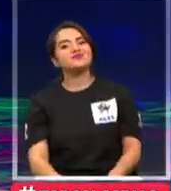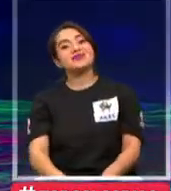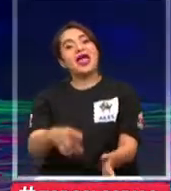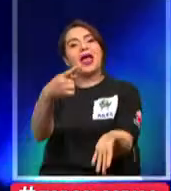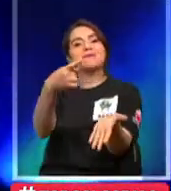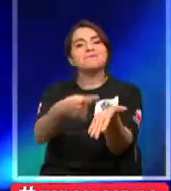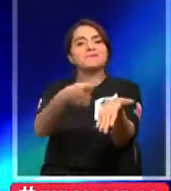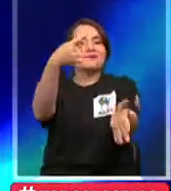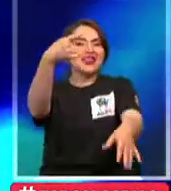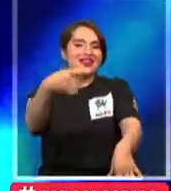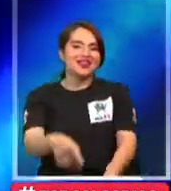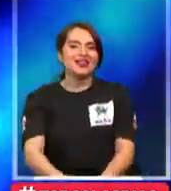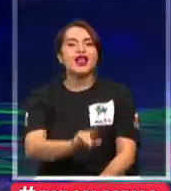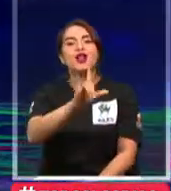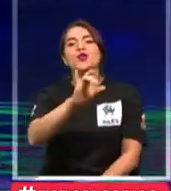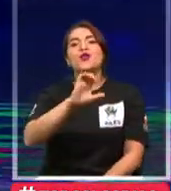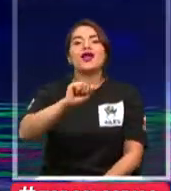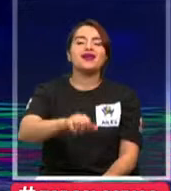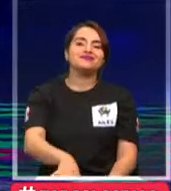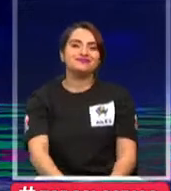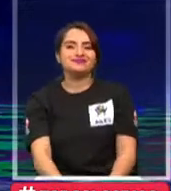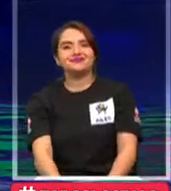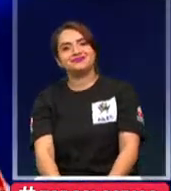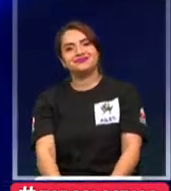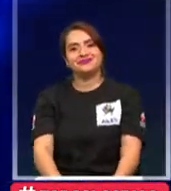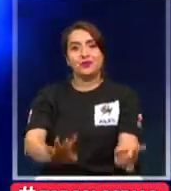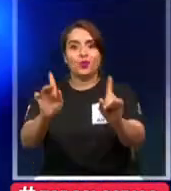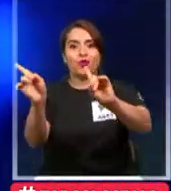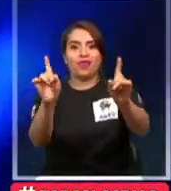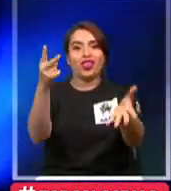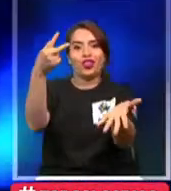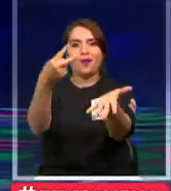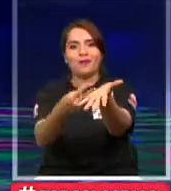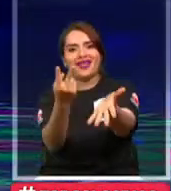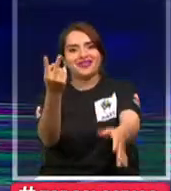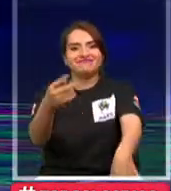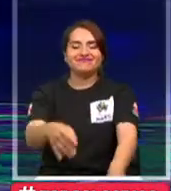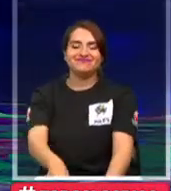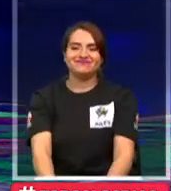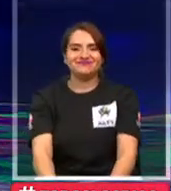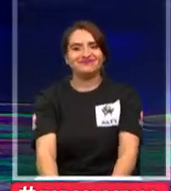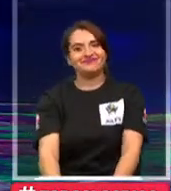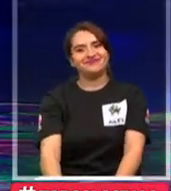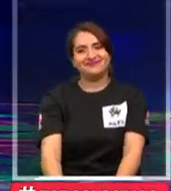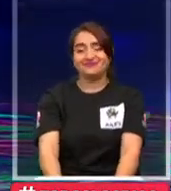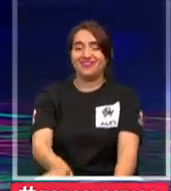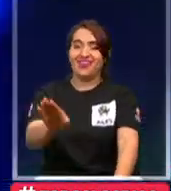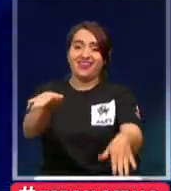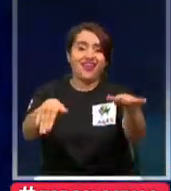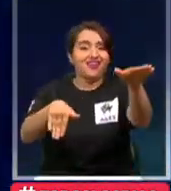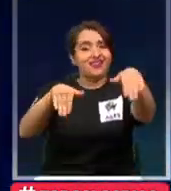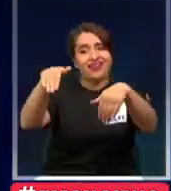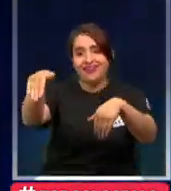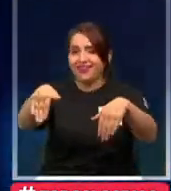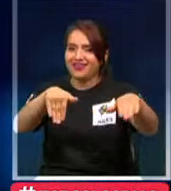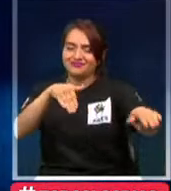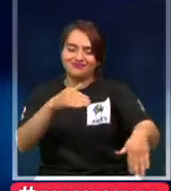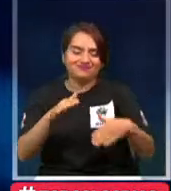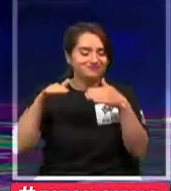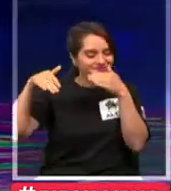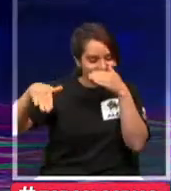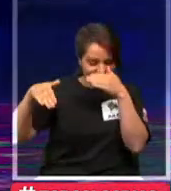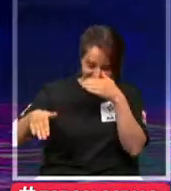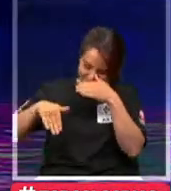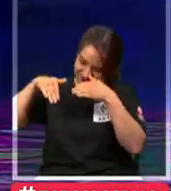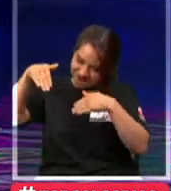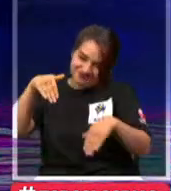mil, la plumilla con mil. Ey, ey, ey, ey, ey, ey,